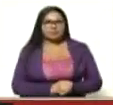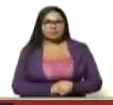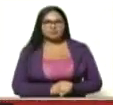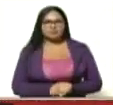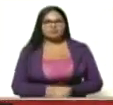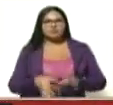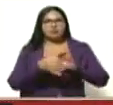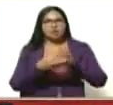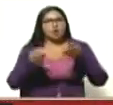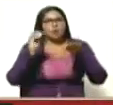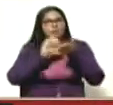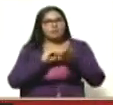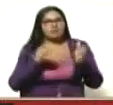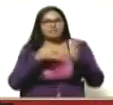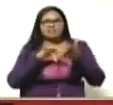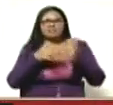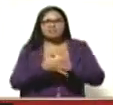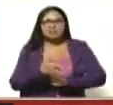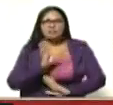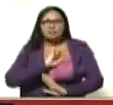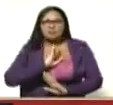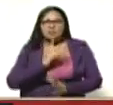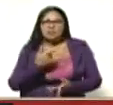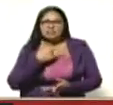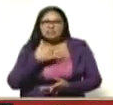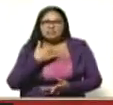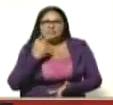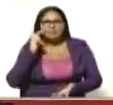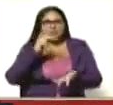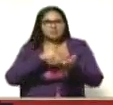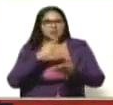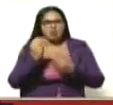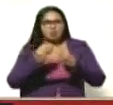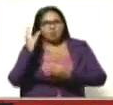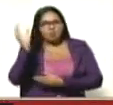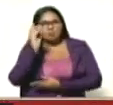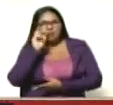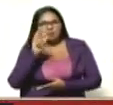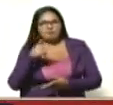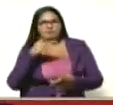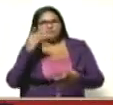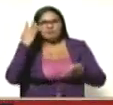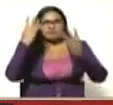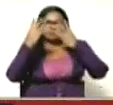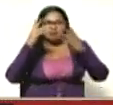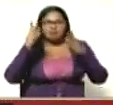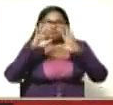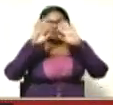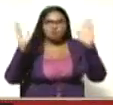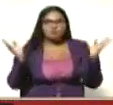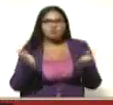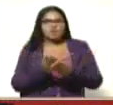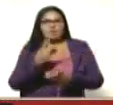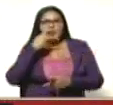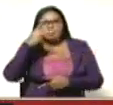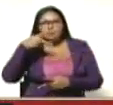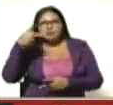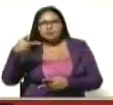unen nuevamente. ¿Qué significa participar tú como colombiano en este Festival Mundial de la Poesía que aglomera y que